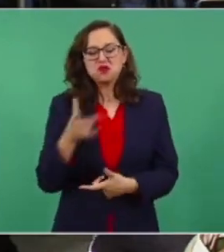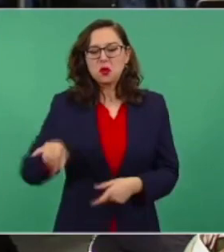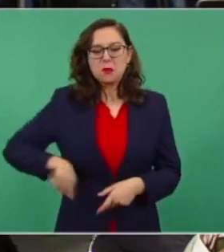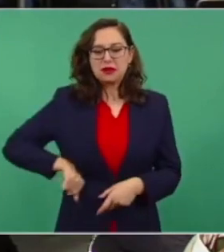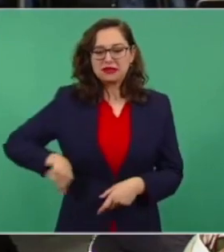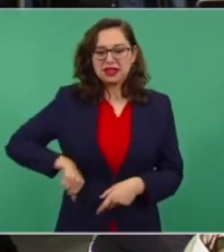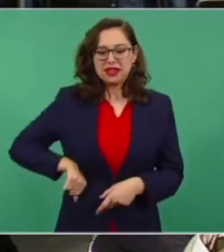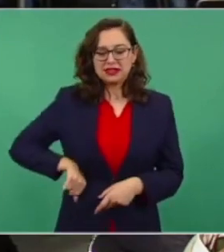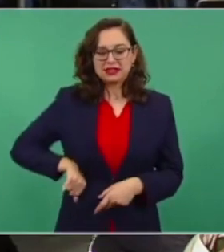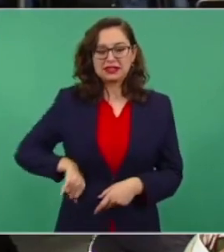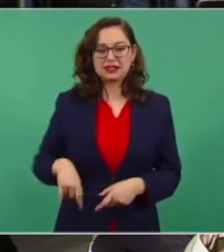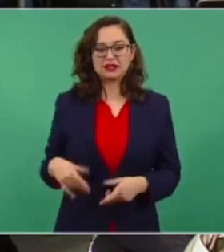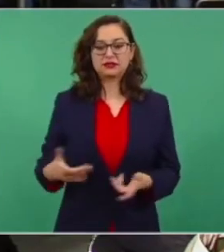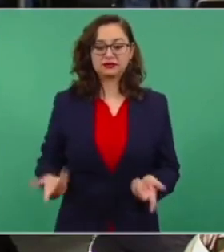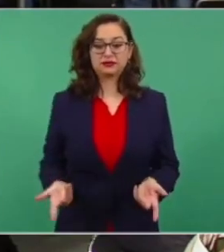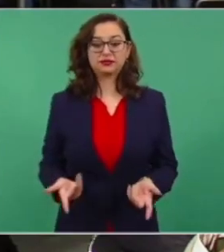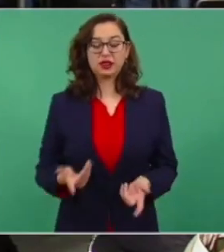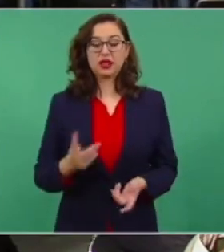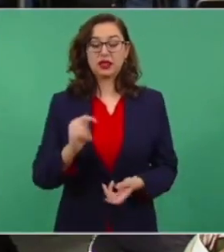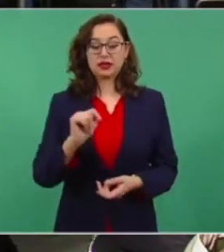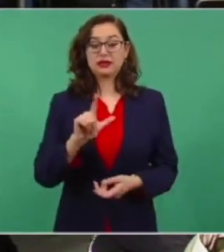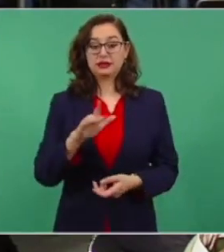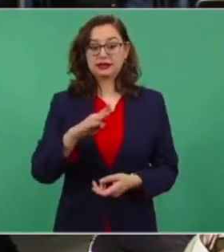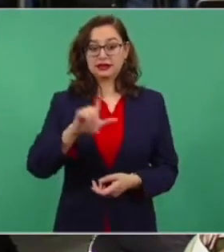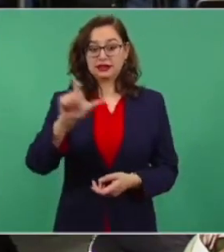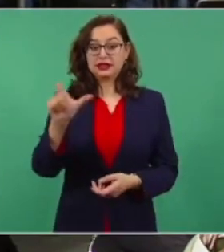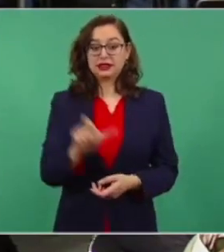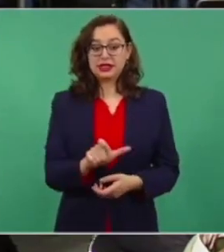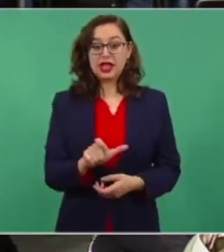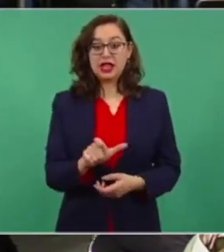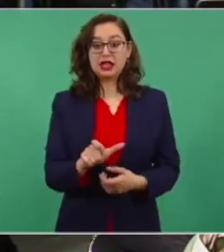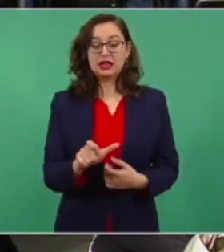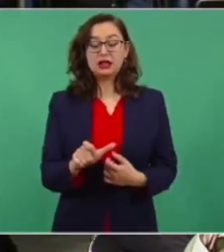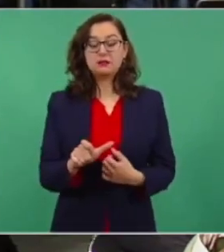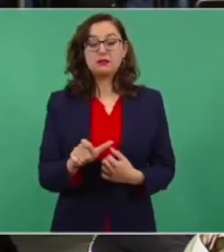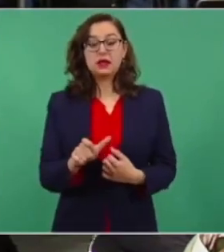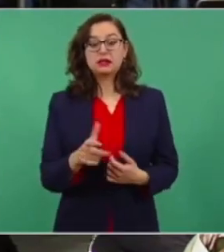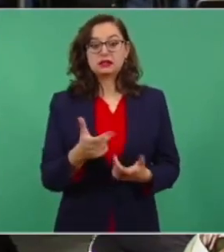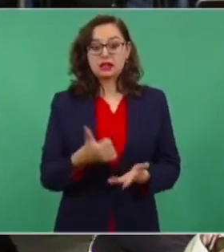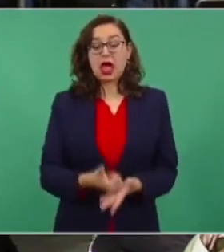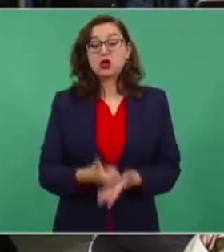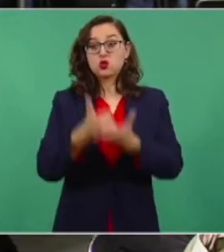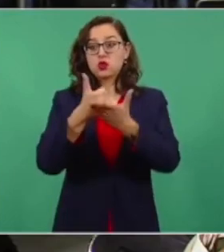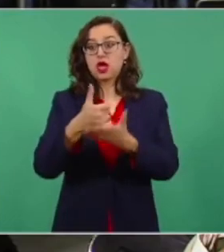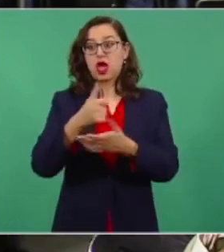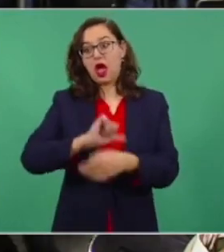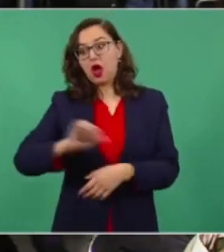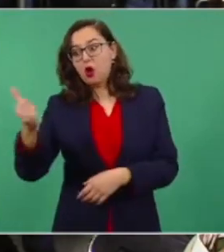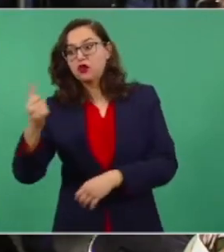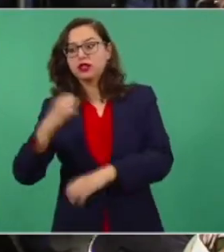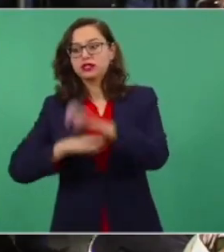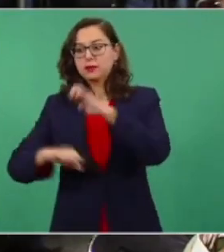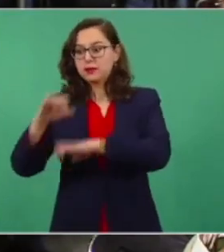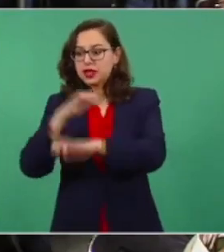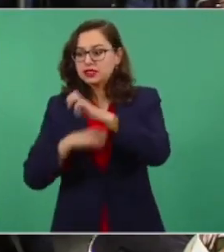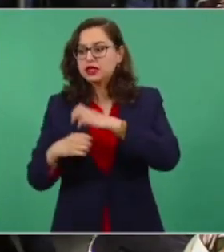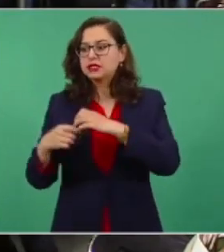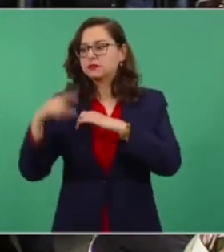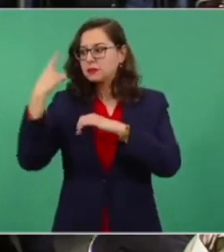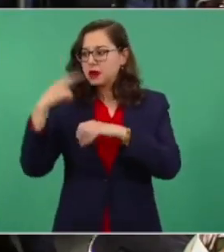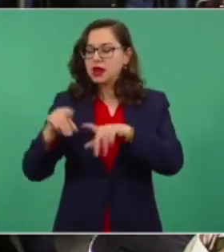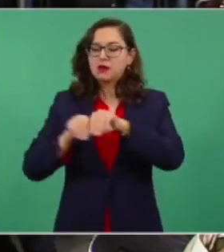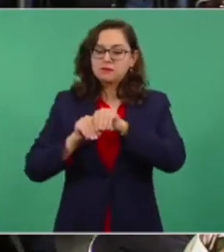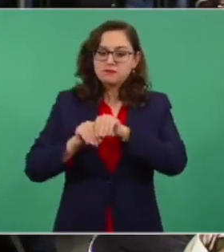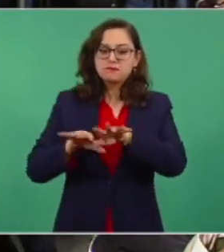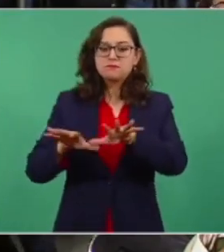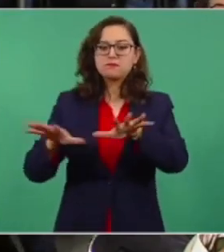es quien provee la infraestructura a las otras empresas que entraron al mercado. Entonces, le quiero